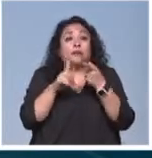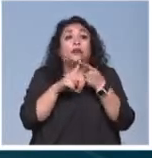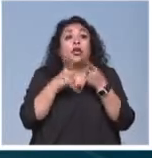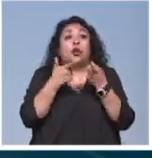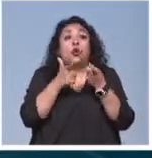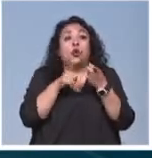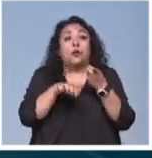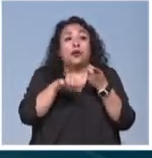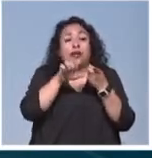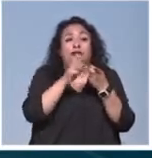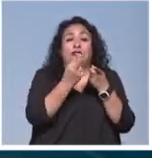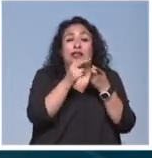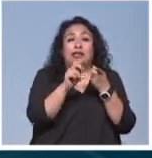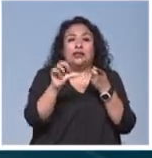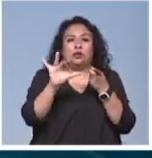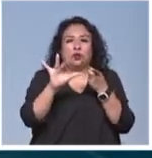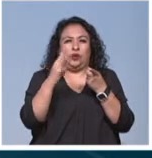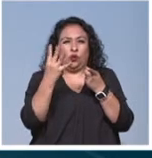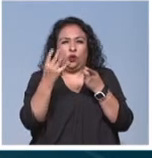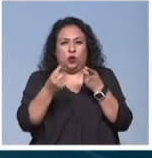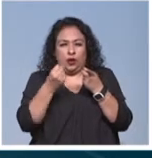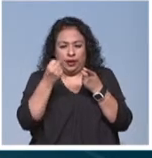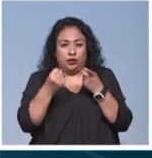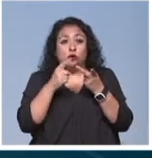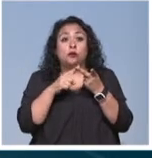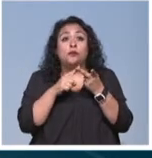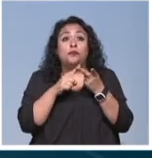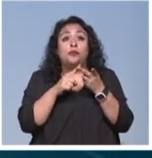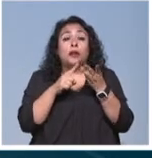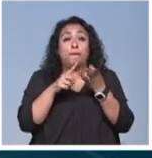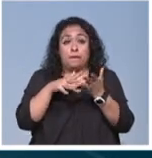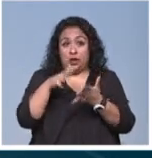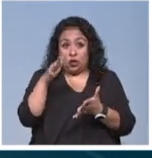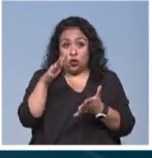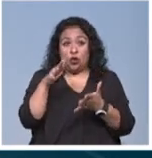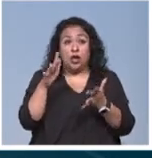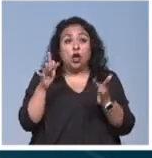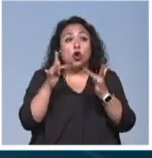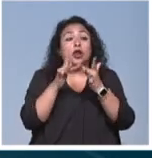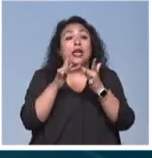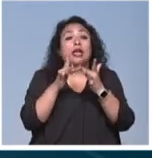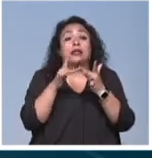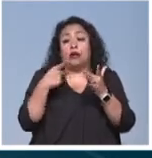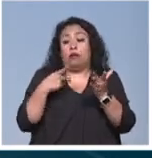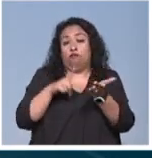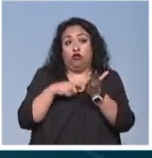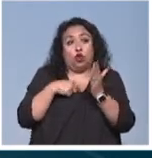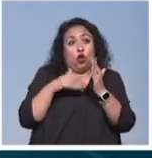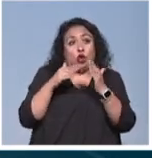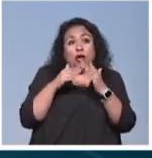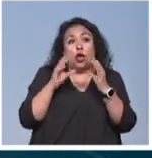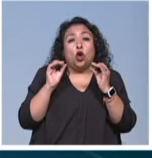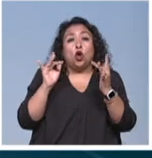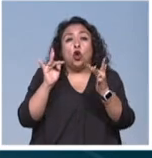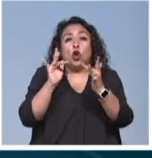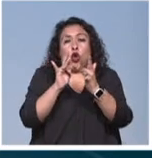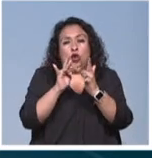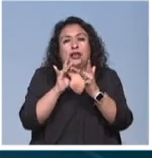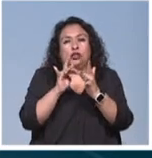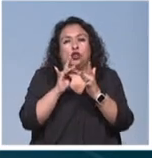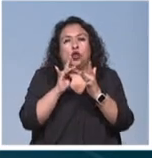de edad que comprende de 25 a 54 años la mayor parte se conecta a la red desde su casa o con una conexión